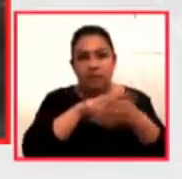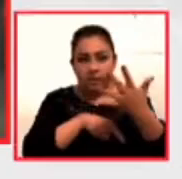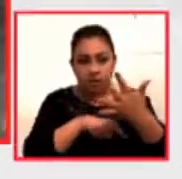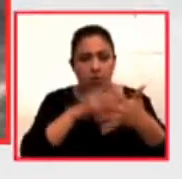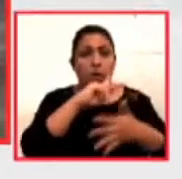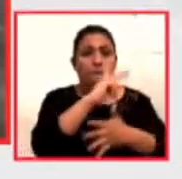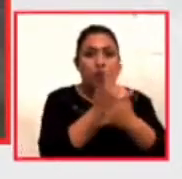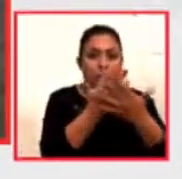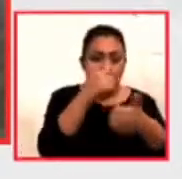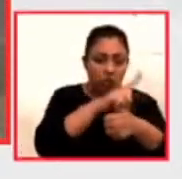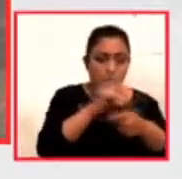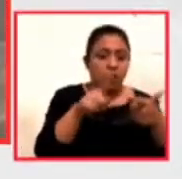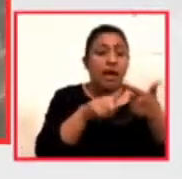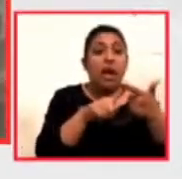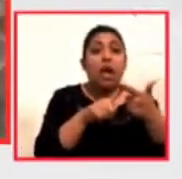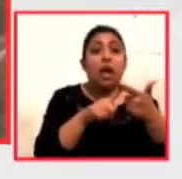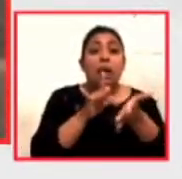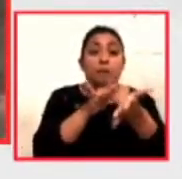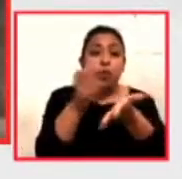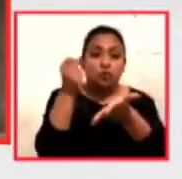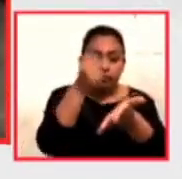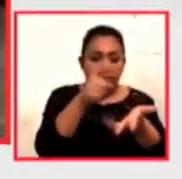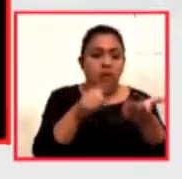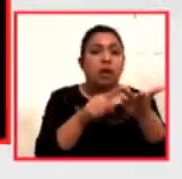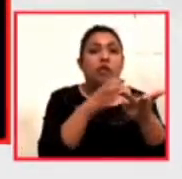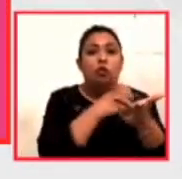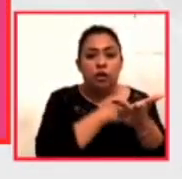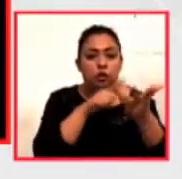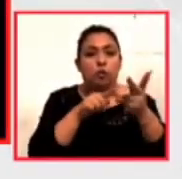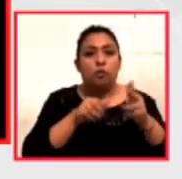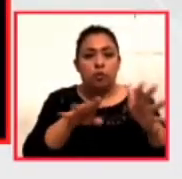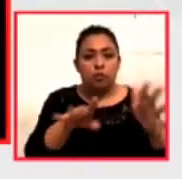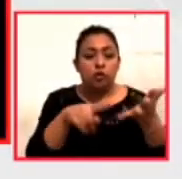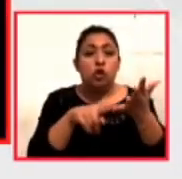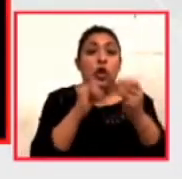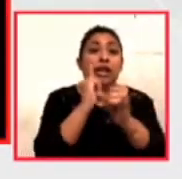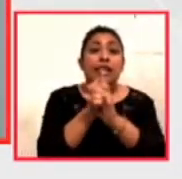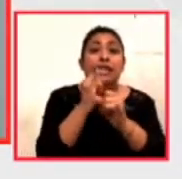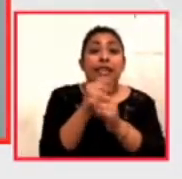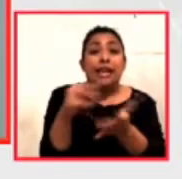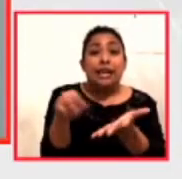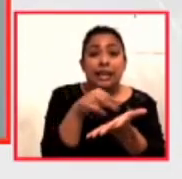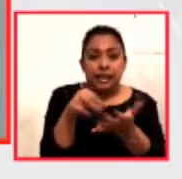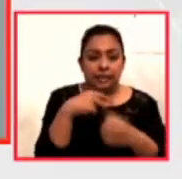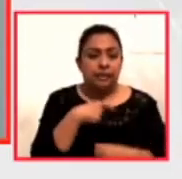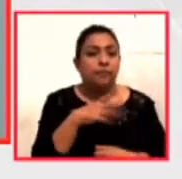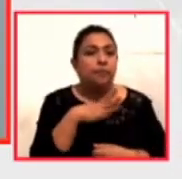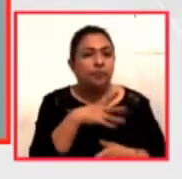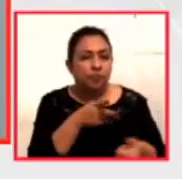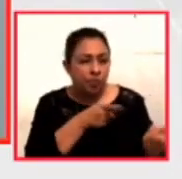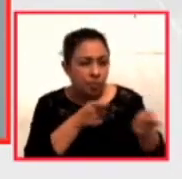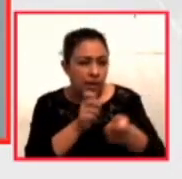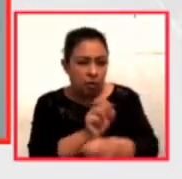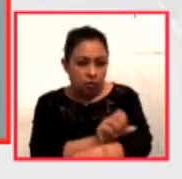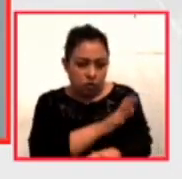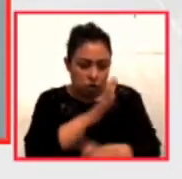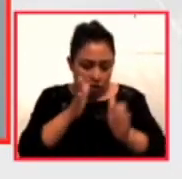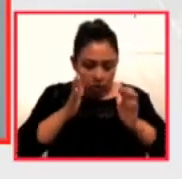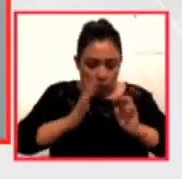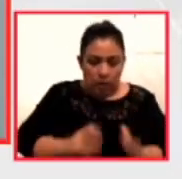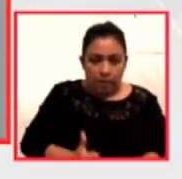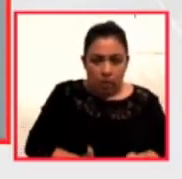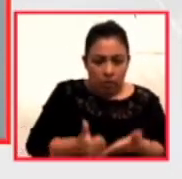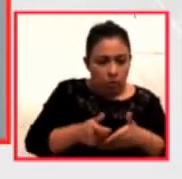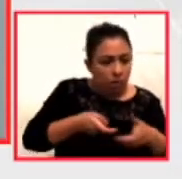estímulos económicos, educación, producción y danza en línea. El manejo de las emociones a través del cuerpo,